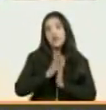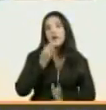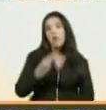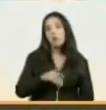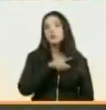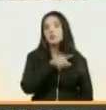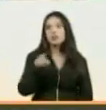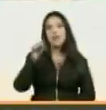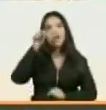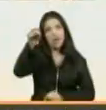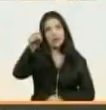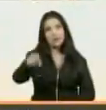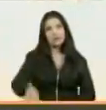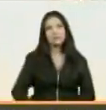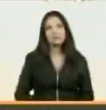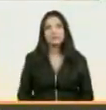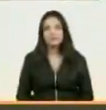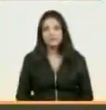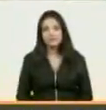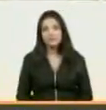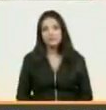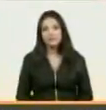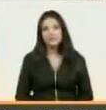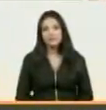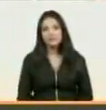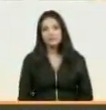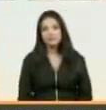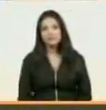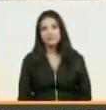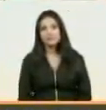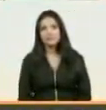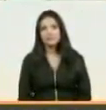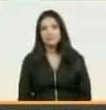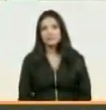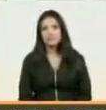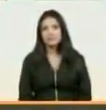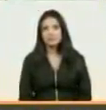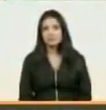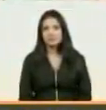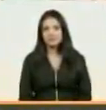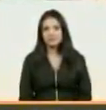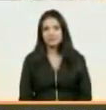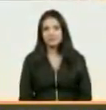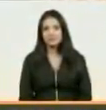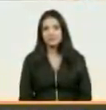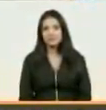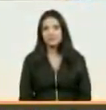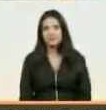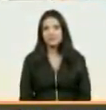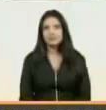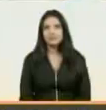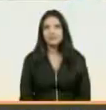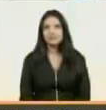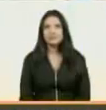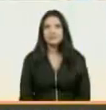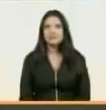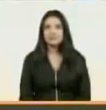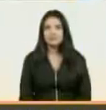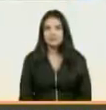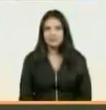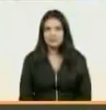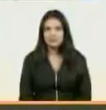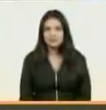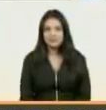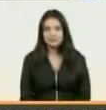llaman héroes. ¿Han utilizado menores de edad en estas manifestaciones? Opositores que pretendían pues unirse a la sentencia, a lo que había